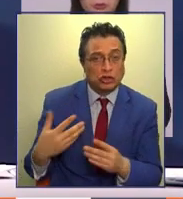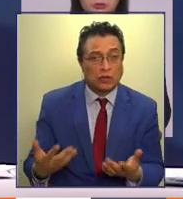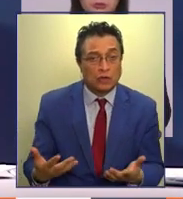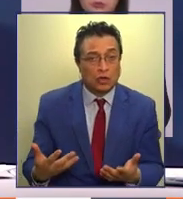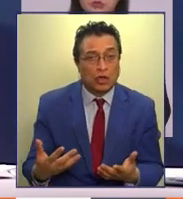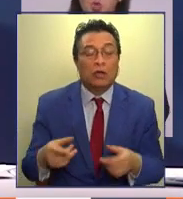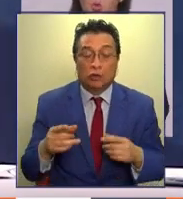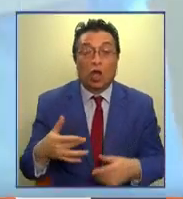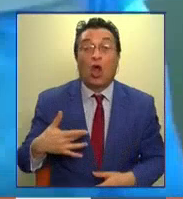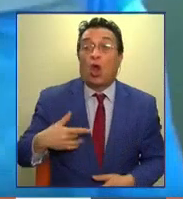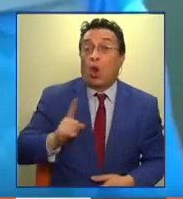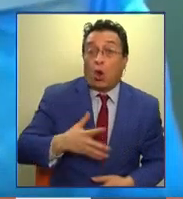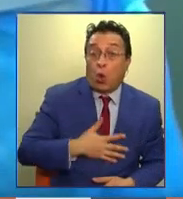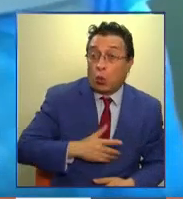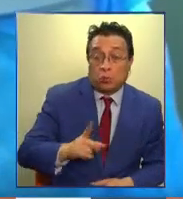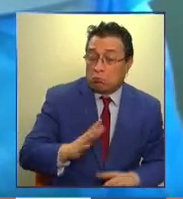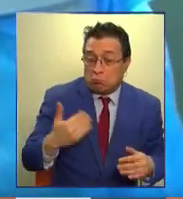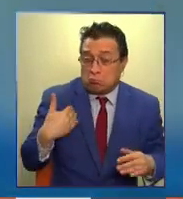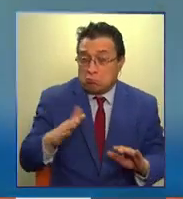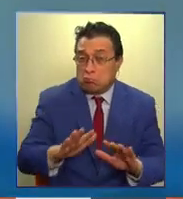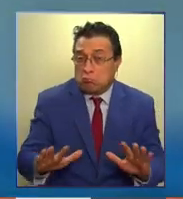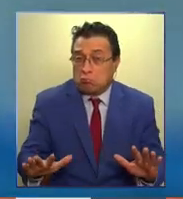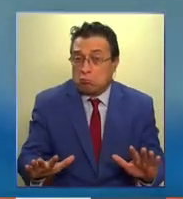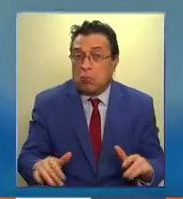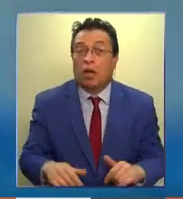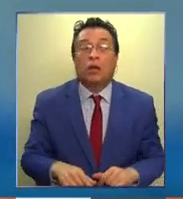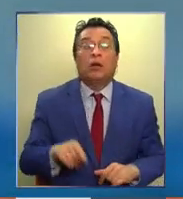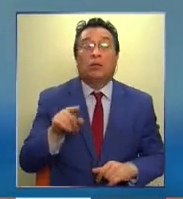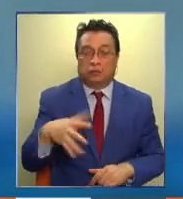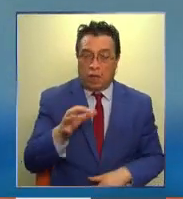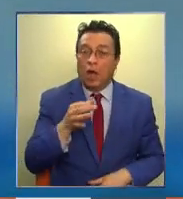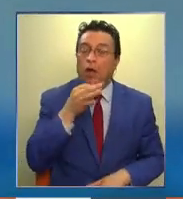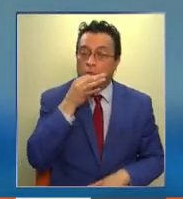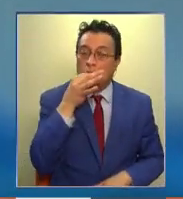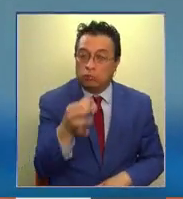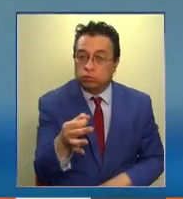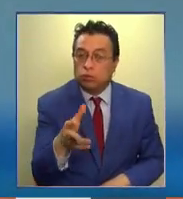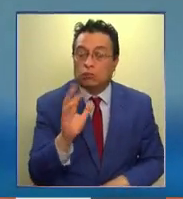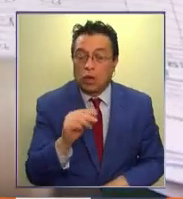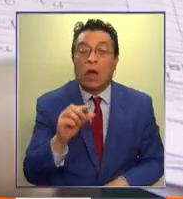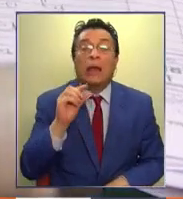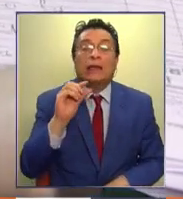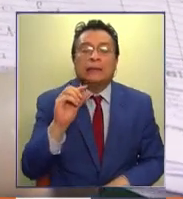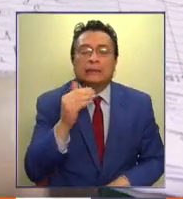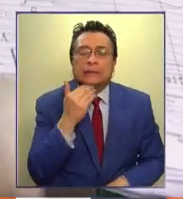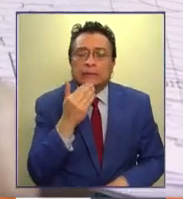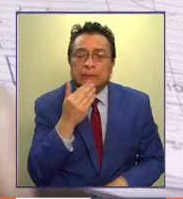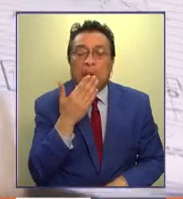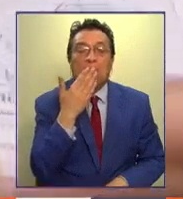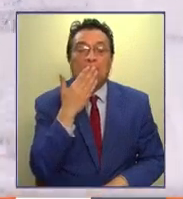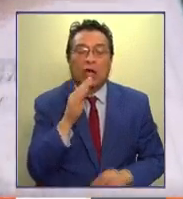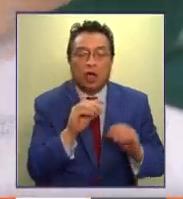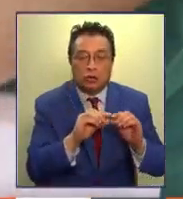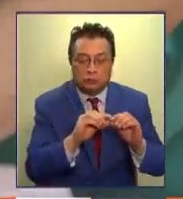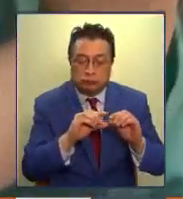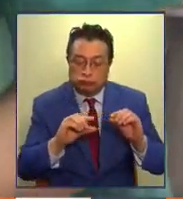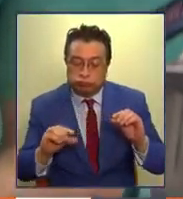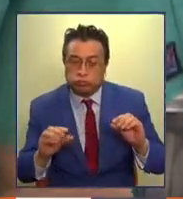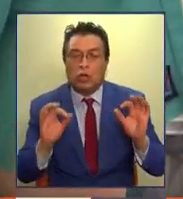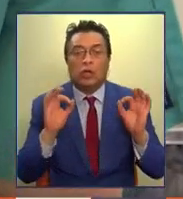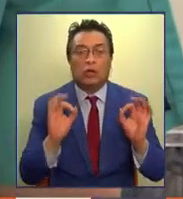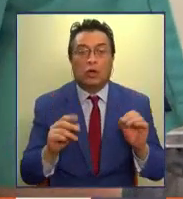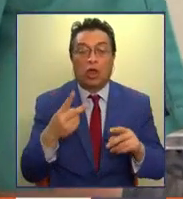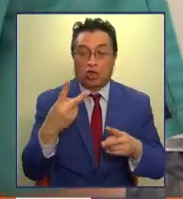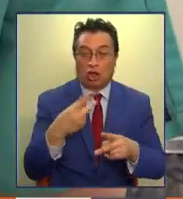les duela a quien le duela el ministro enrique parís se insistió en el concepto de leve mejoría en base a los datos de las últimas dos